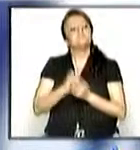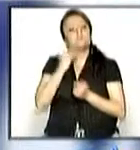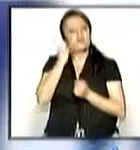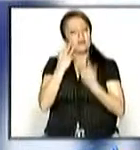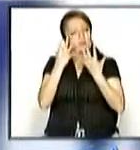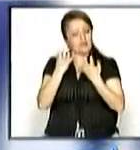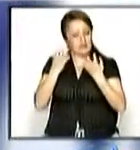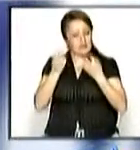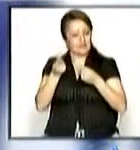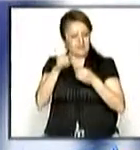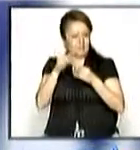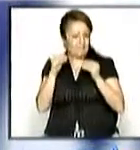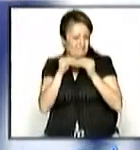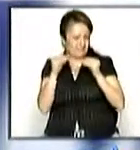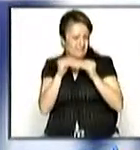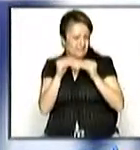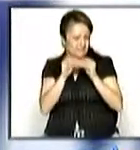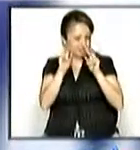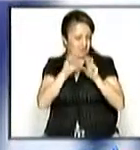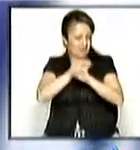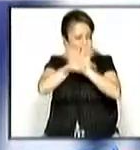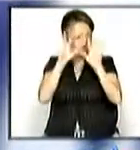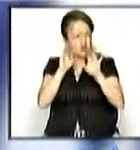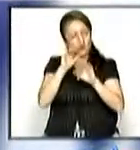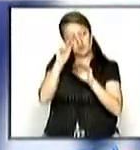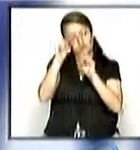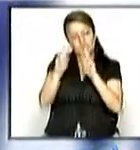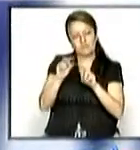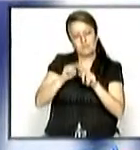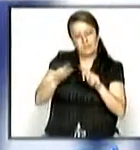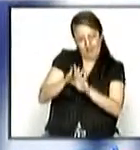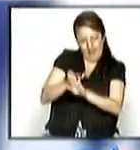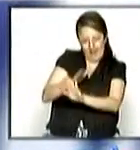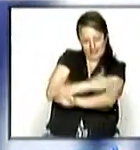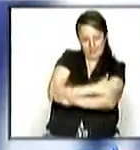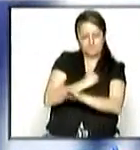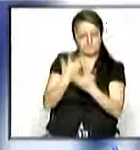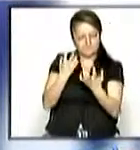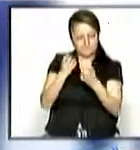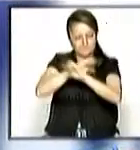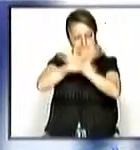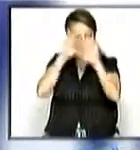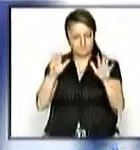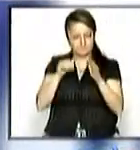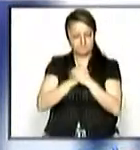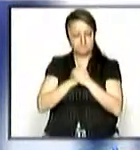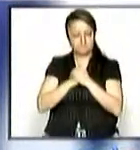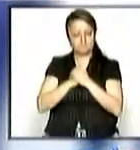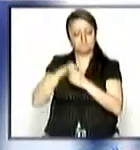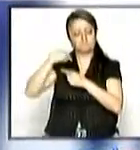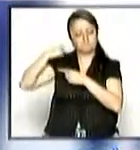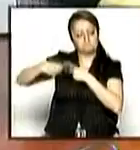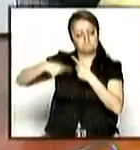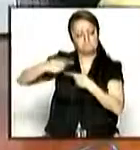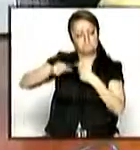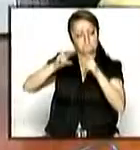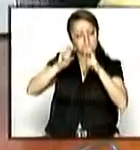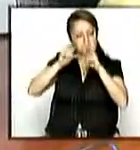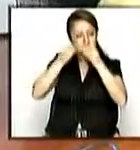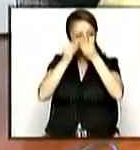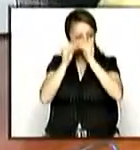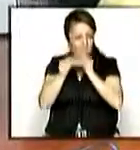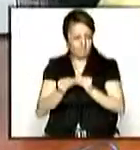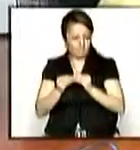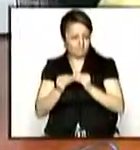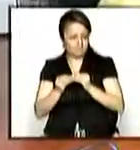Quería hacer una anotación antes de cambiar un poquito el tema y evolucionar un poco pues la forma de